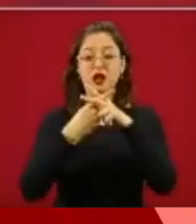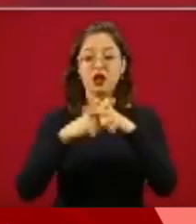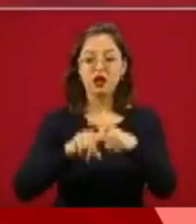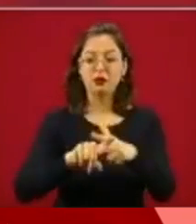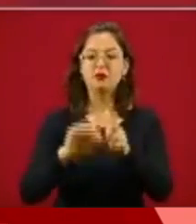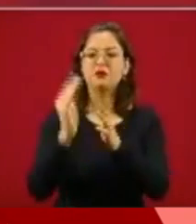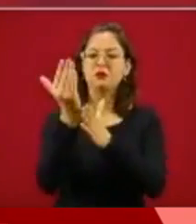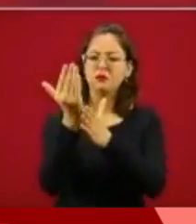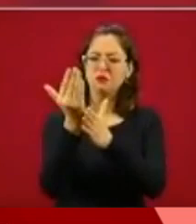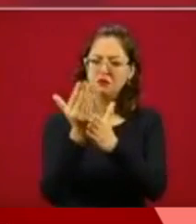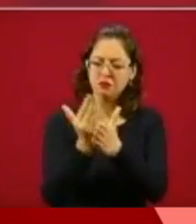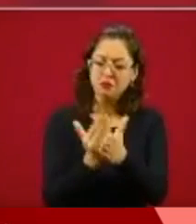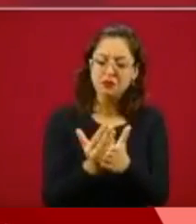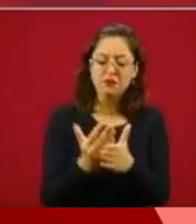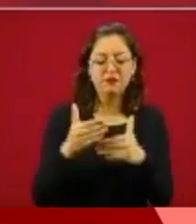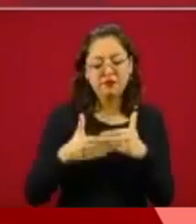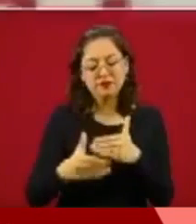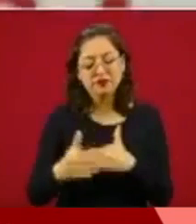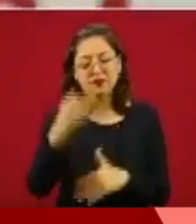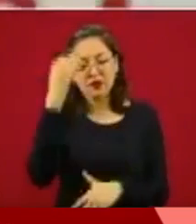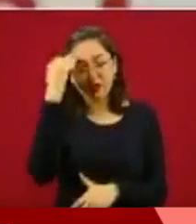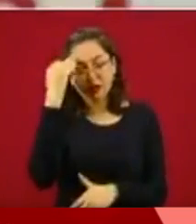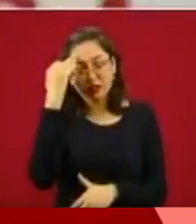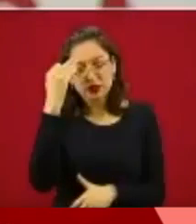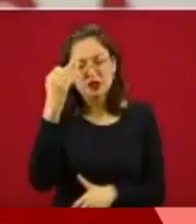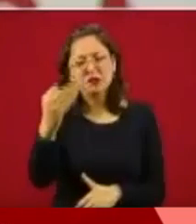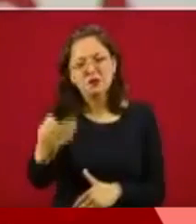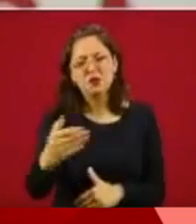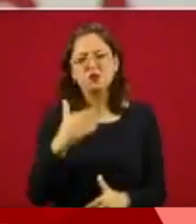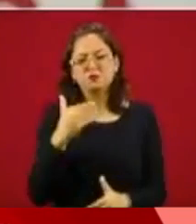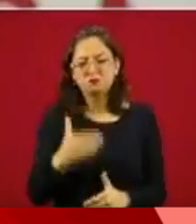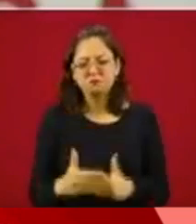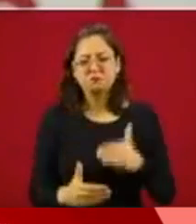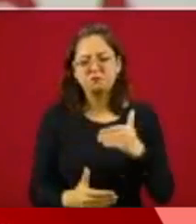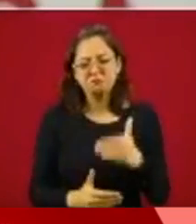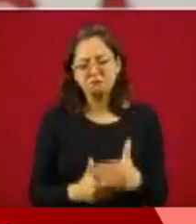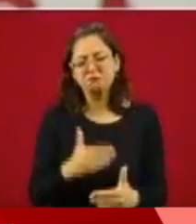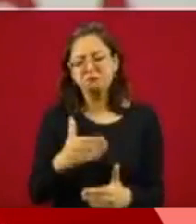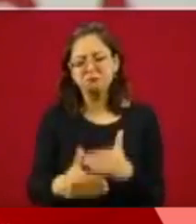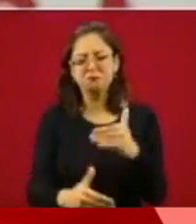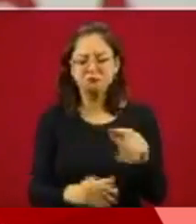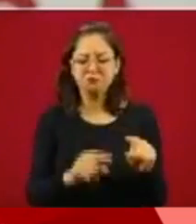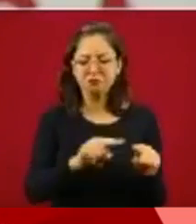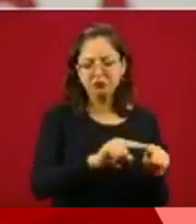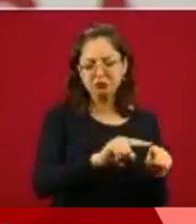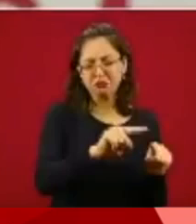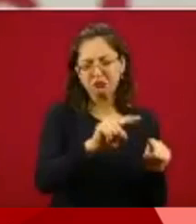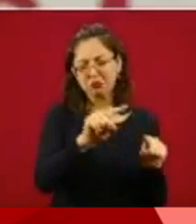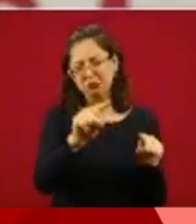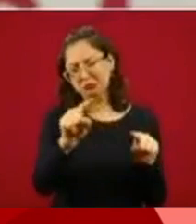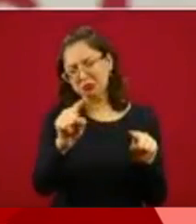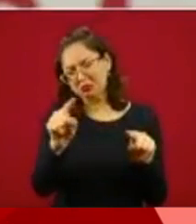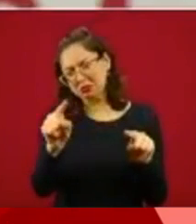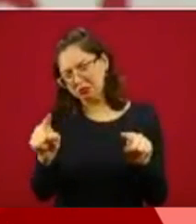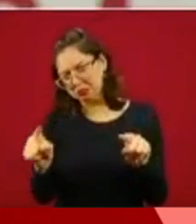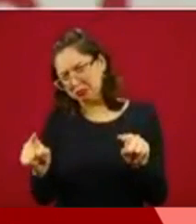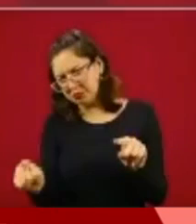Nos ha llevado tiempo, pero ahí vamos, bajando.